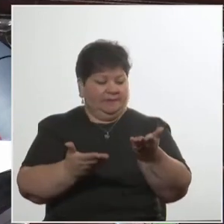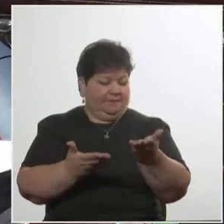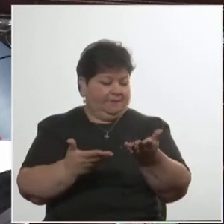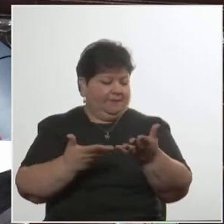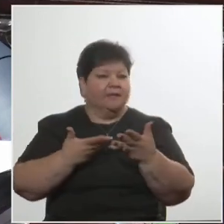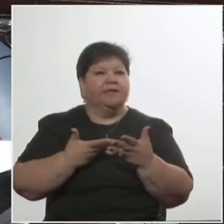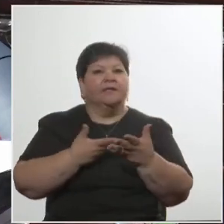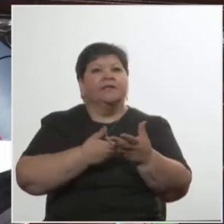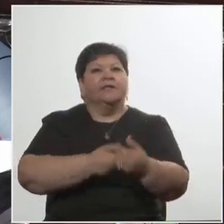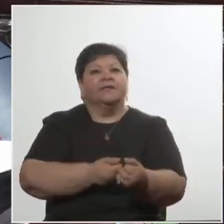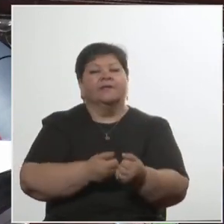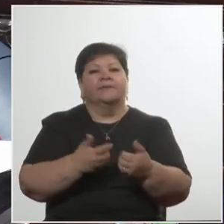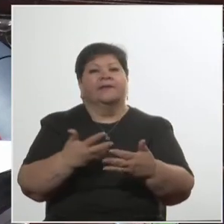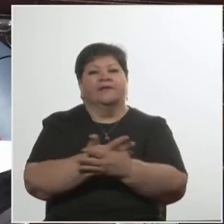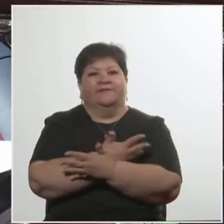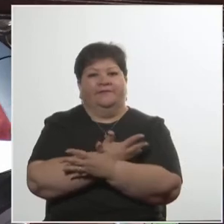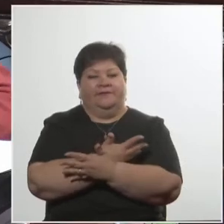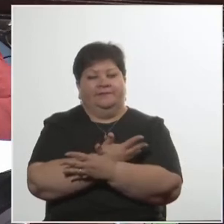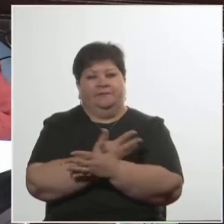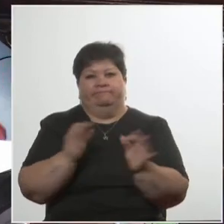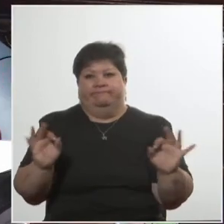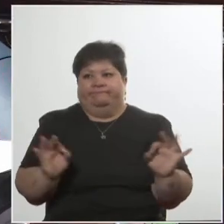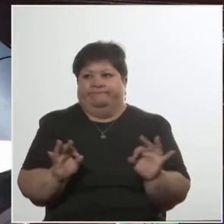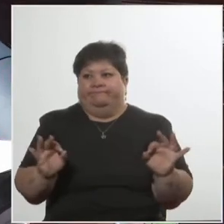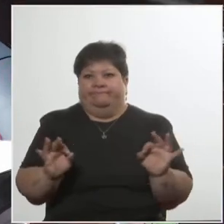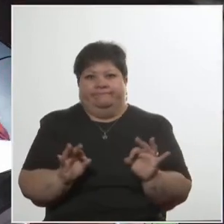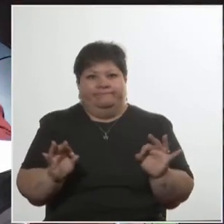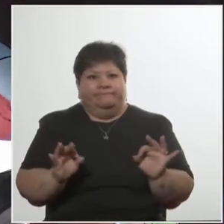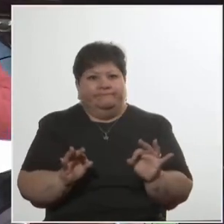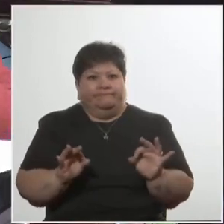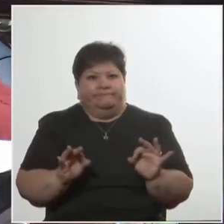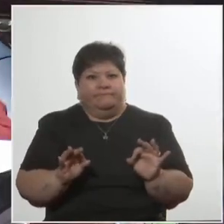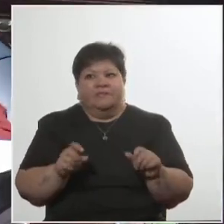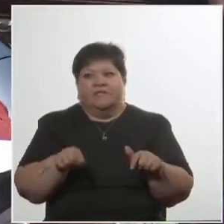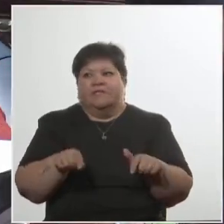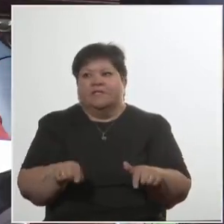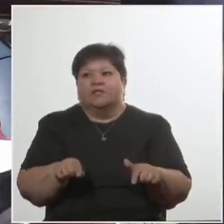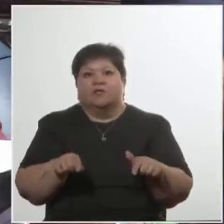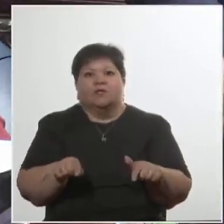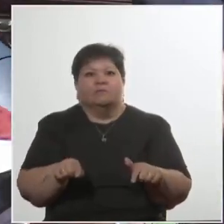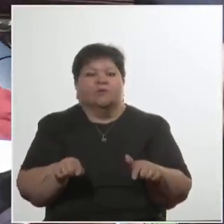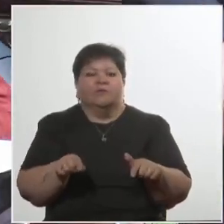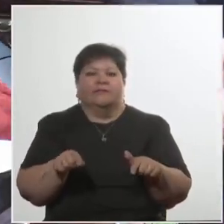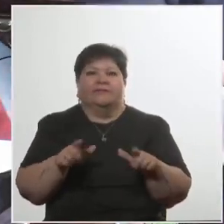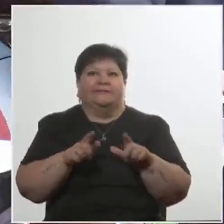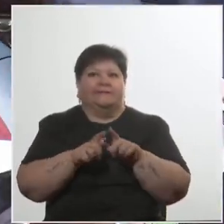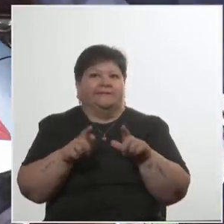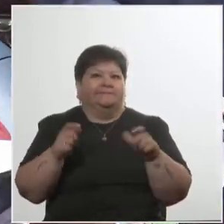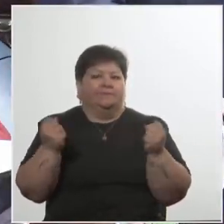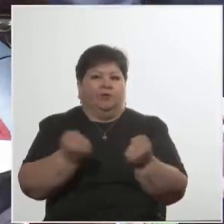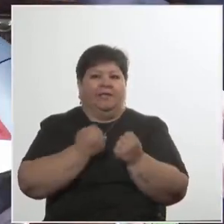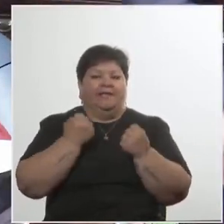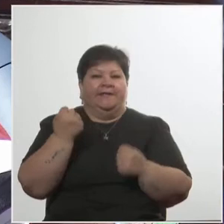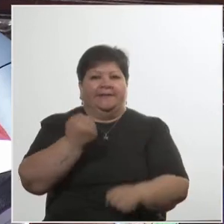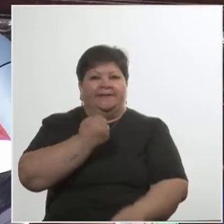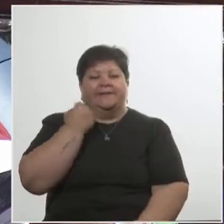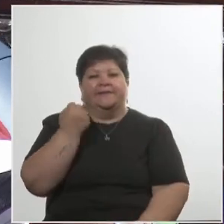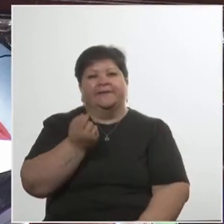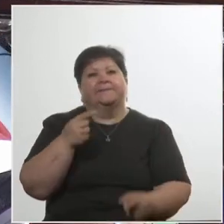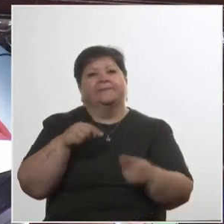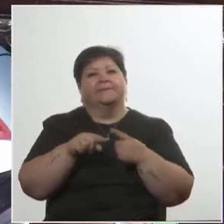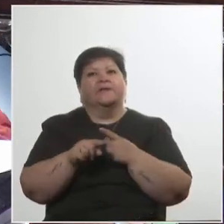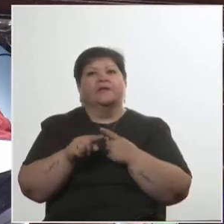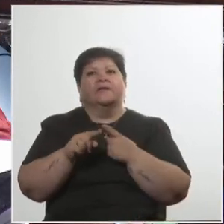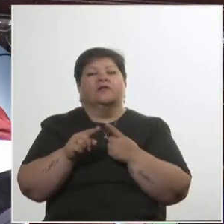a las víctimas inocentes Ese es como un gran título pero que tiene un contenido que